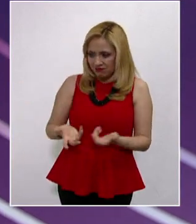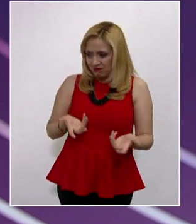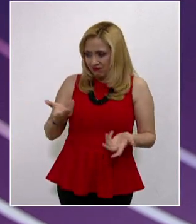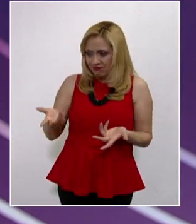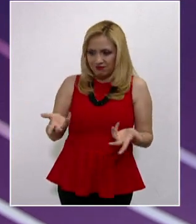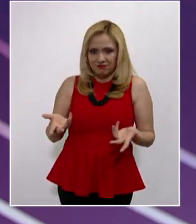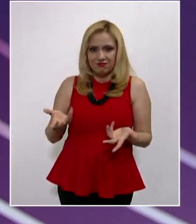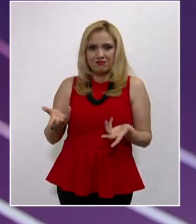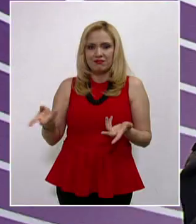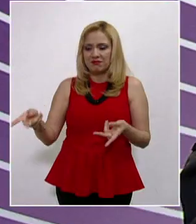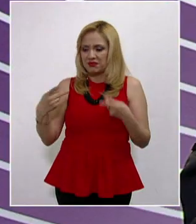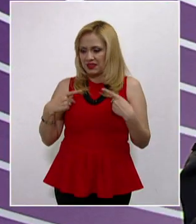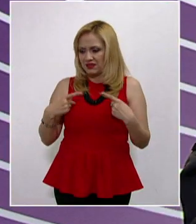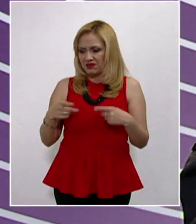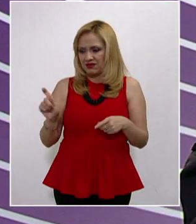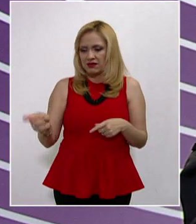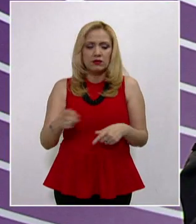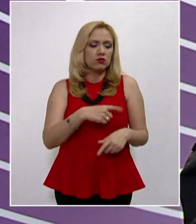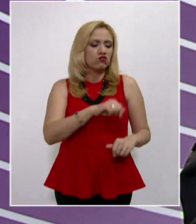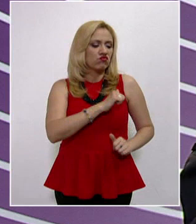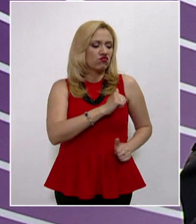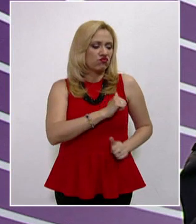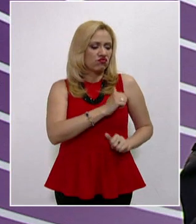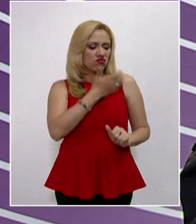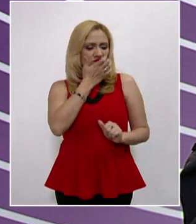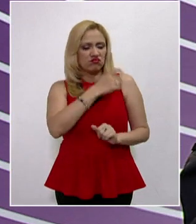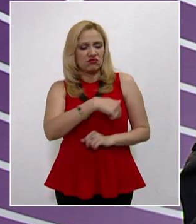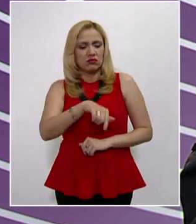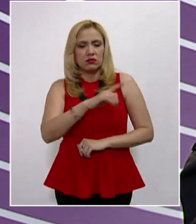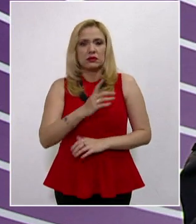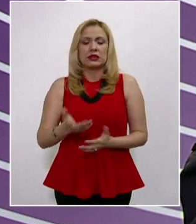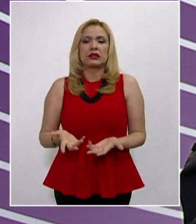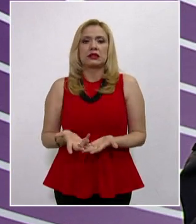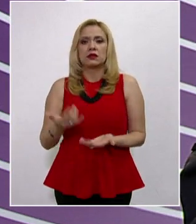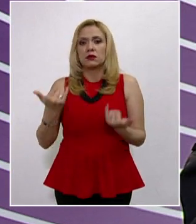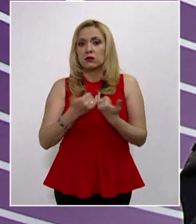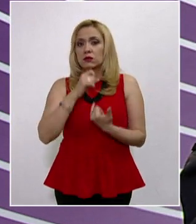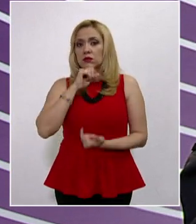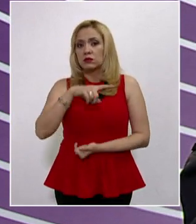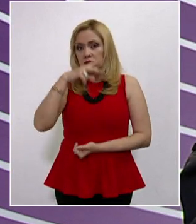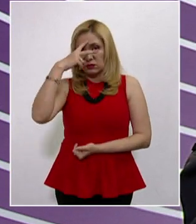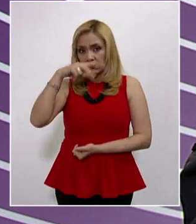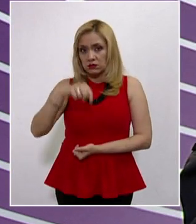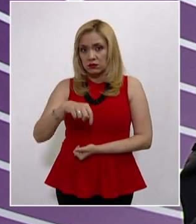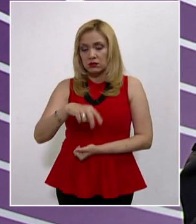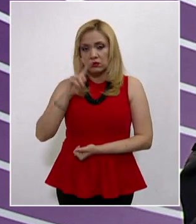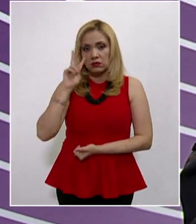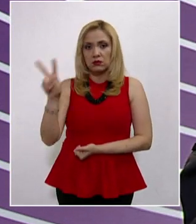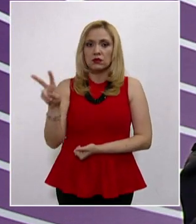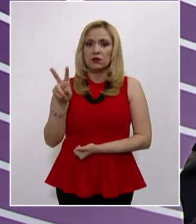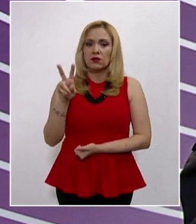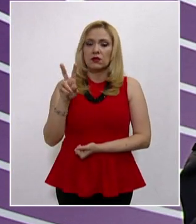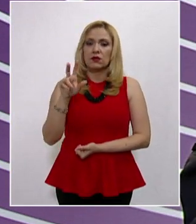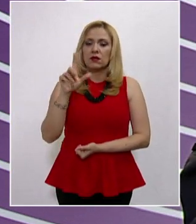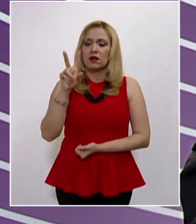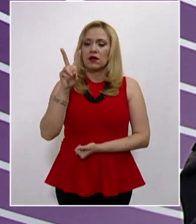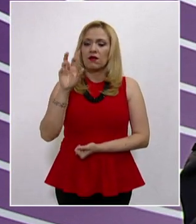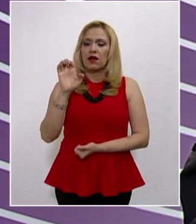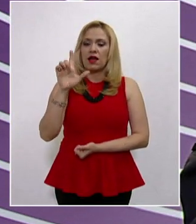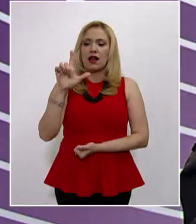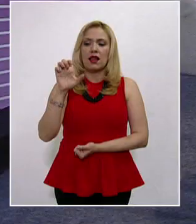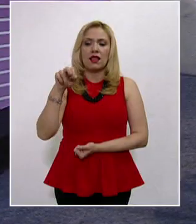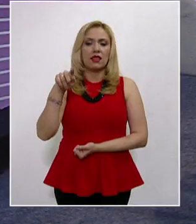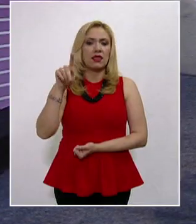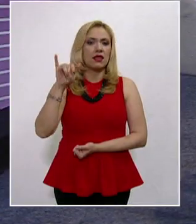Y ahí ya el último paso, creo, se da en otros casos también de México, que es en los de Valentina Rosando Cantú, Inés Fernández